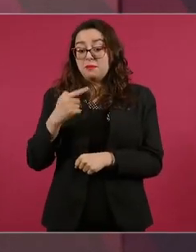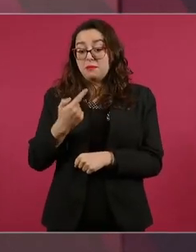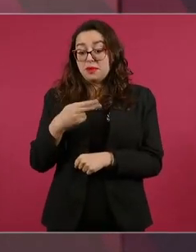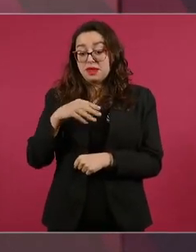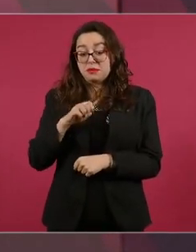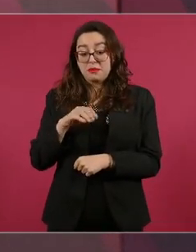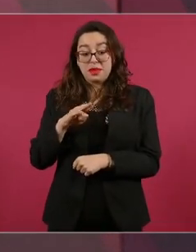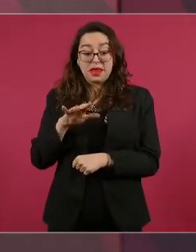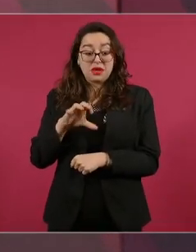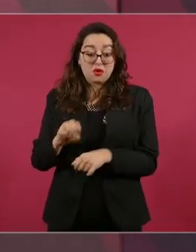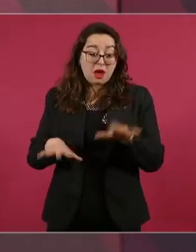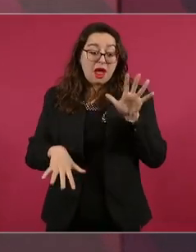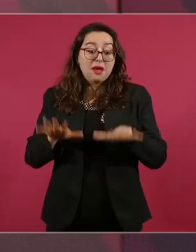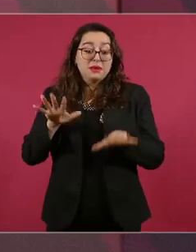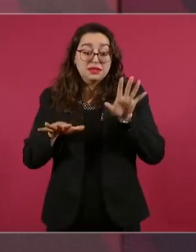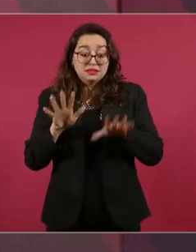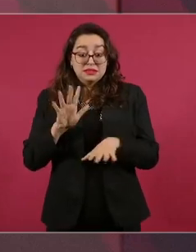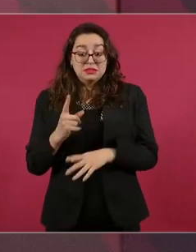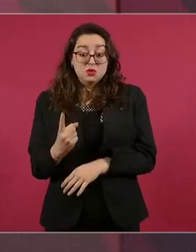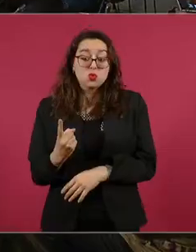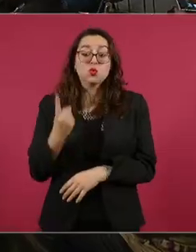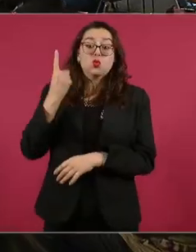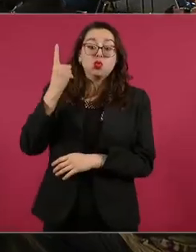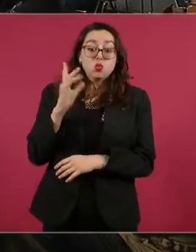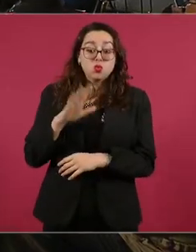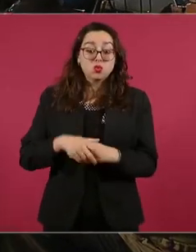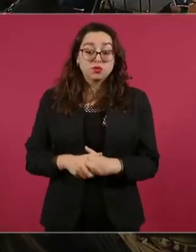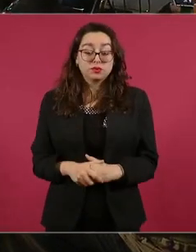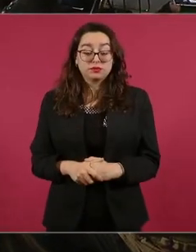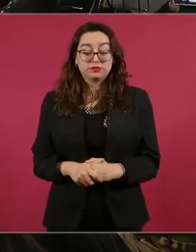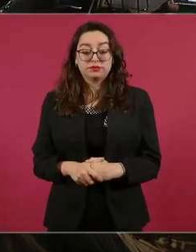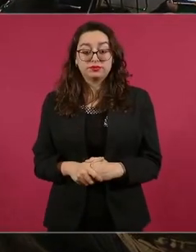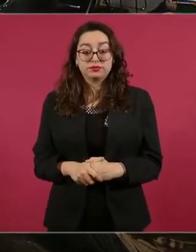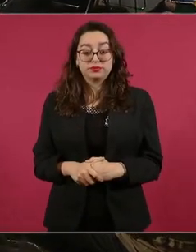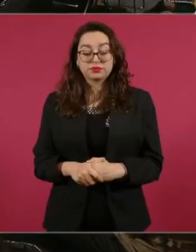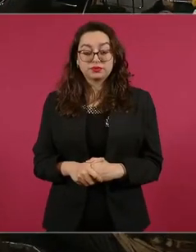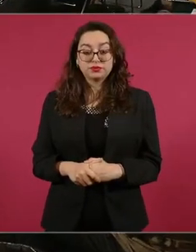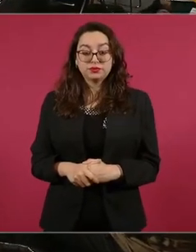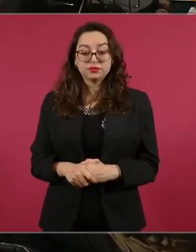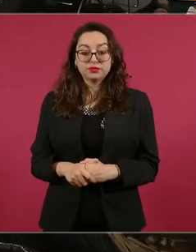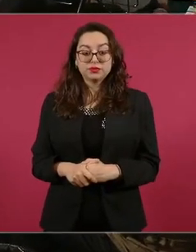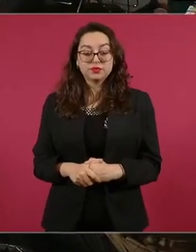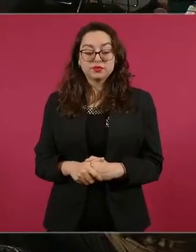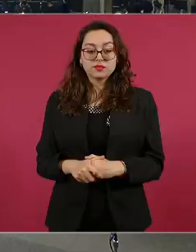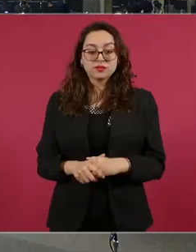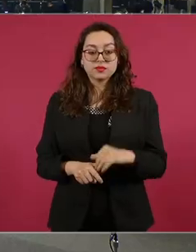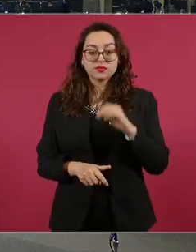con Ciro. ¿Quién otro va de televisión?